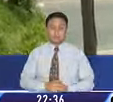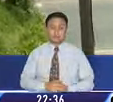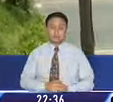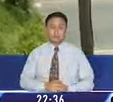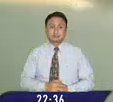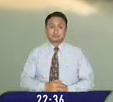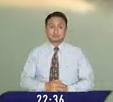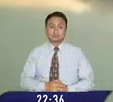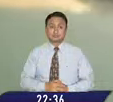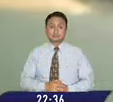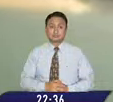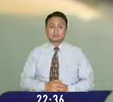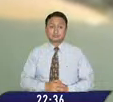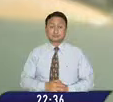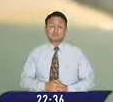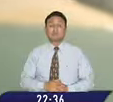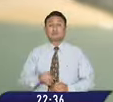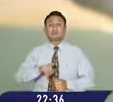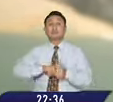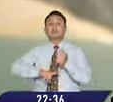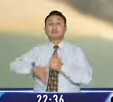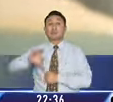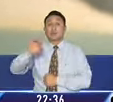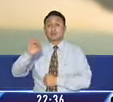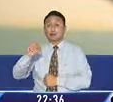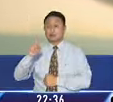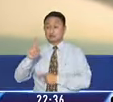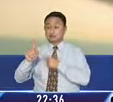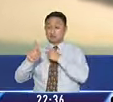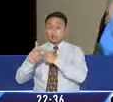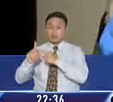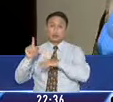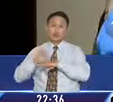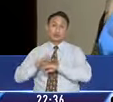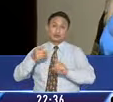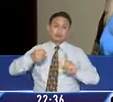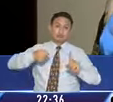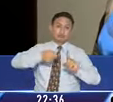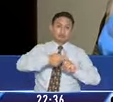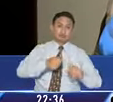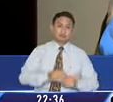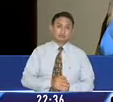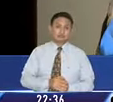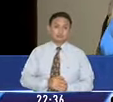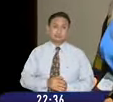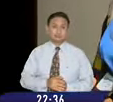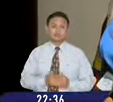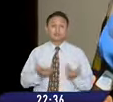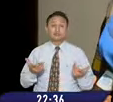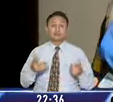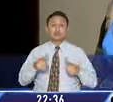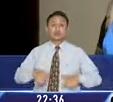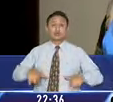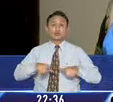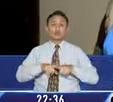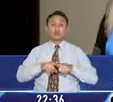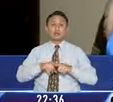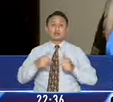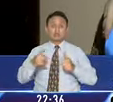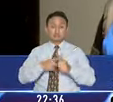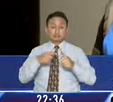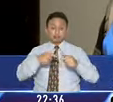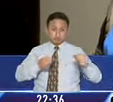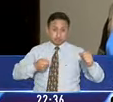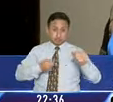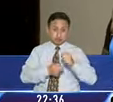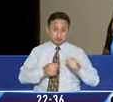un hermano. Este último sería el presunto responsable del crimen. El lugar inicial, la escena primaria en donde se cometió este crimen